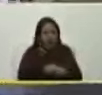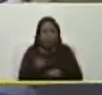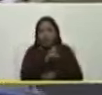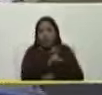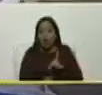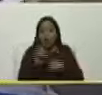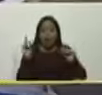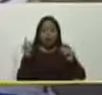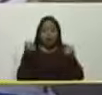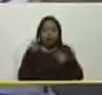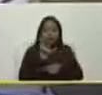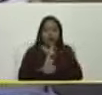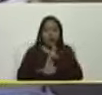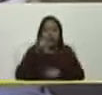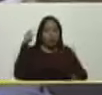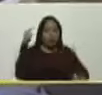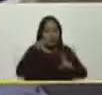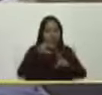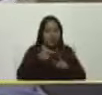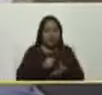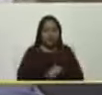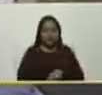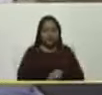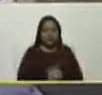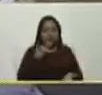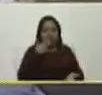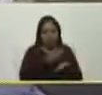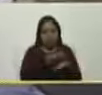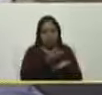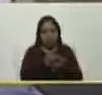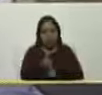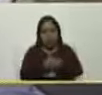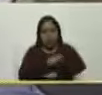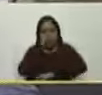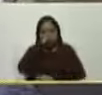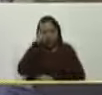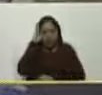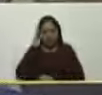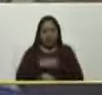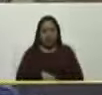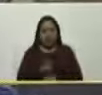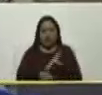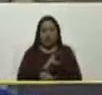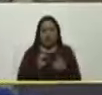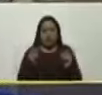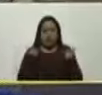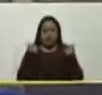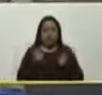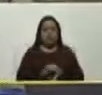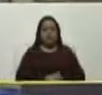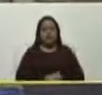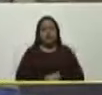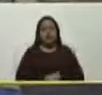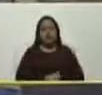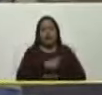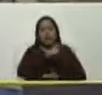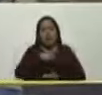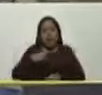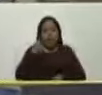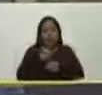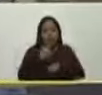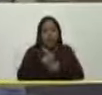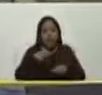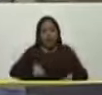fast track, directo, como me propuso Diosdado, pues. Fast track. Los comerciantes del